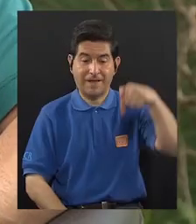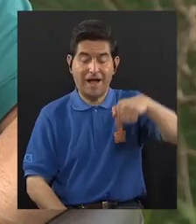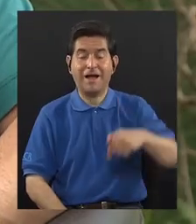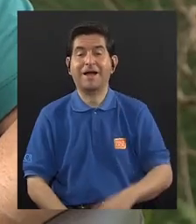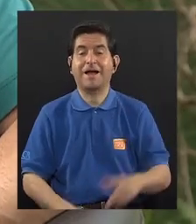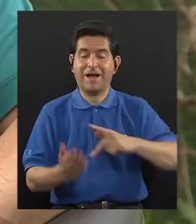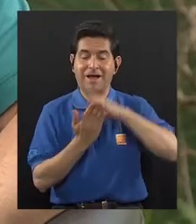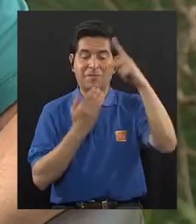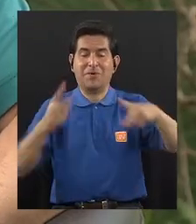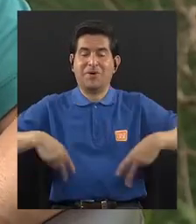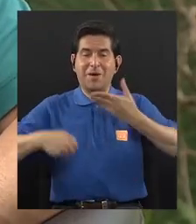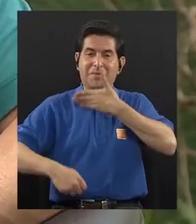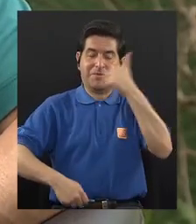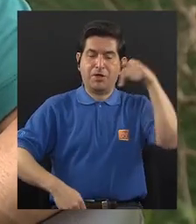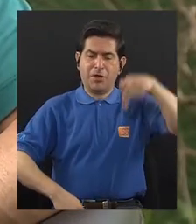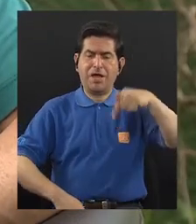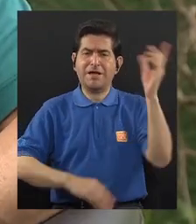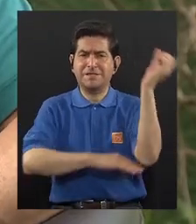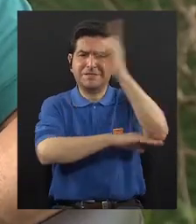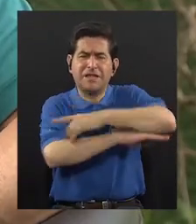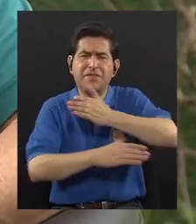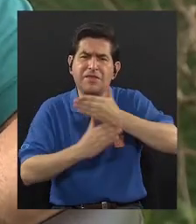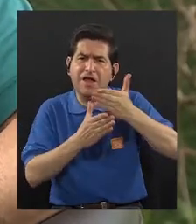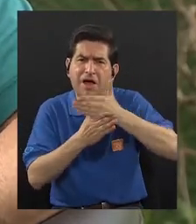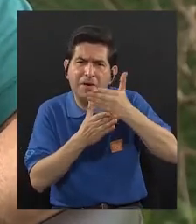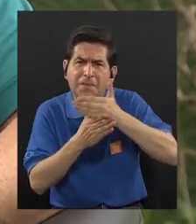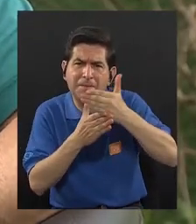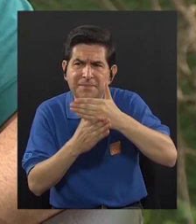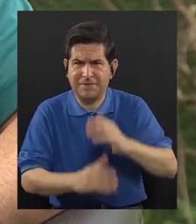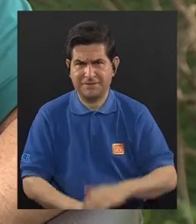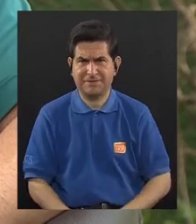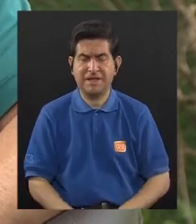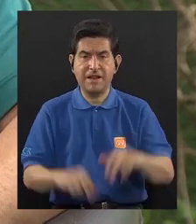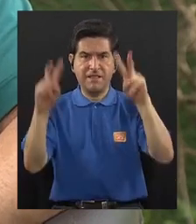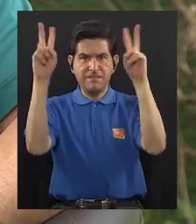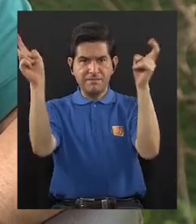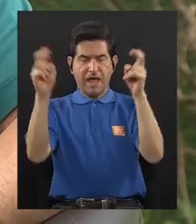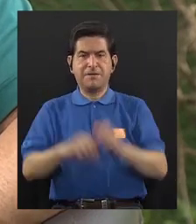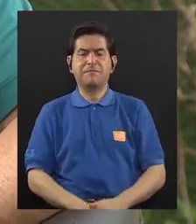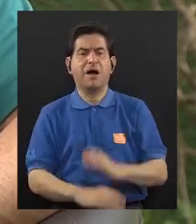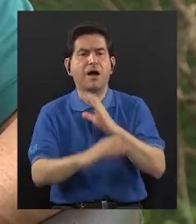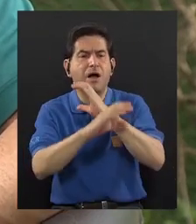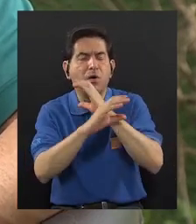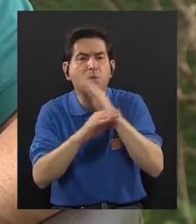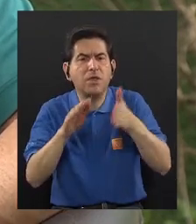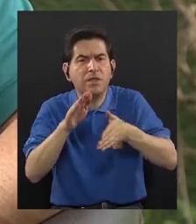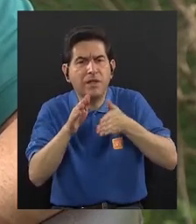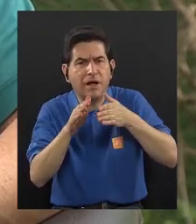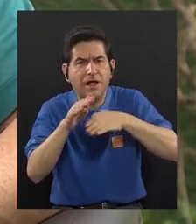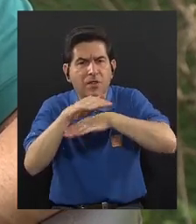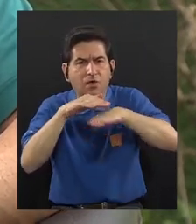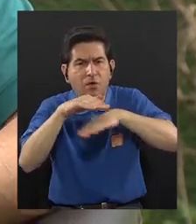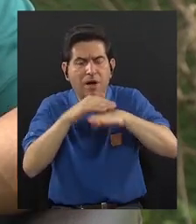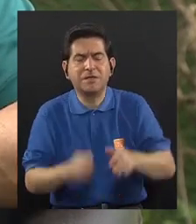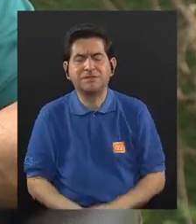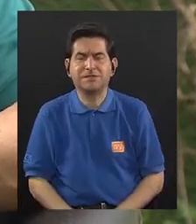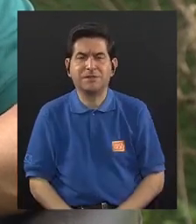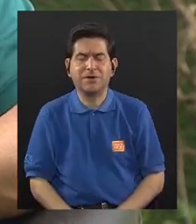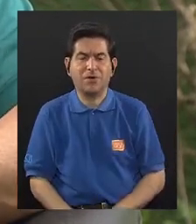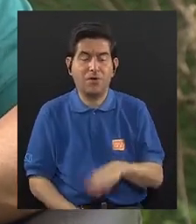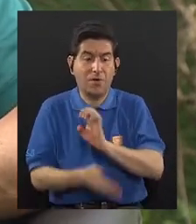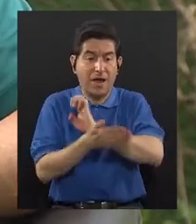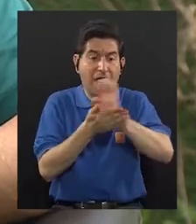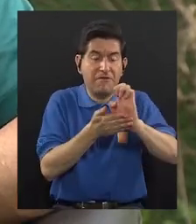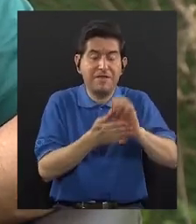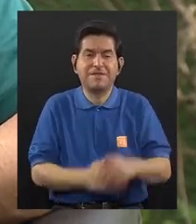somos vivir mejor y estamos al día de hoy compartiendo con ustedes el tema de los cuidados básicos para prevenir el contagio